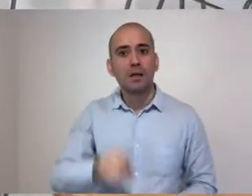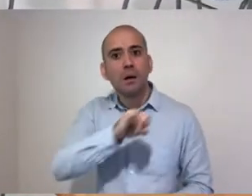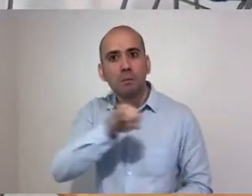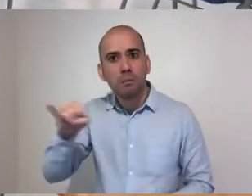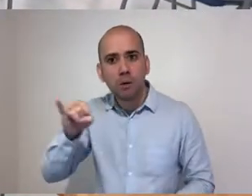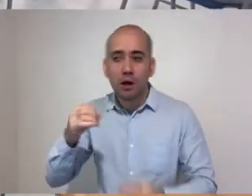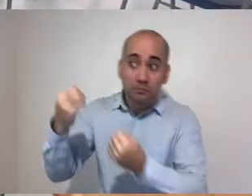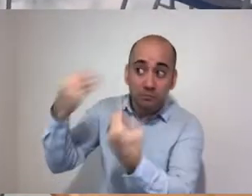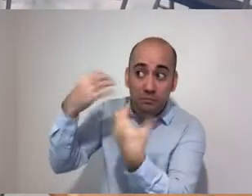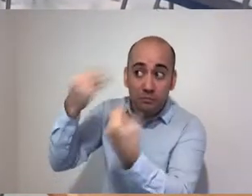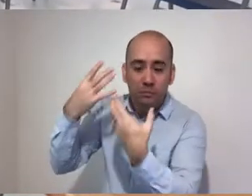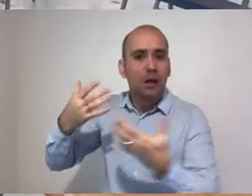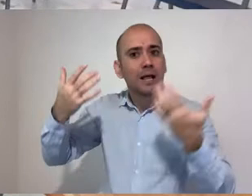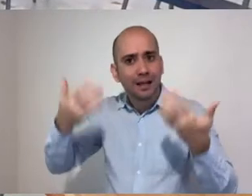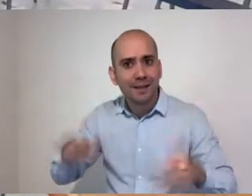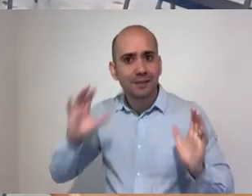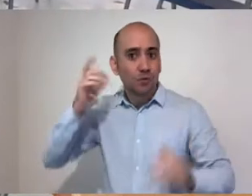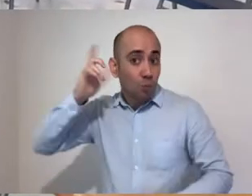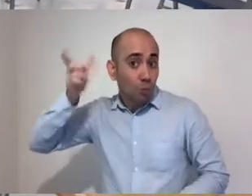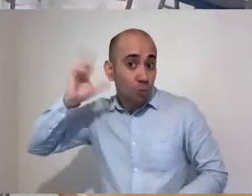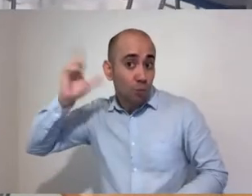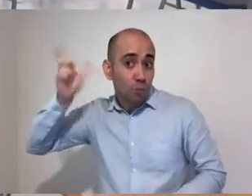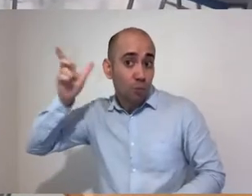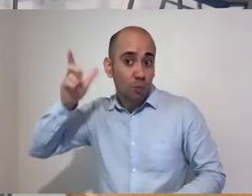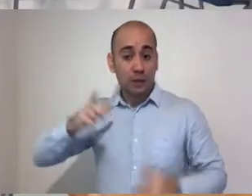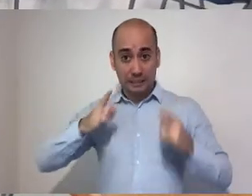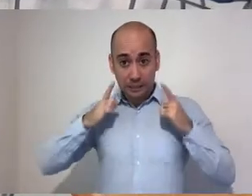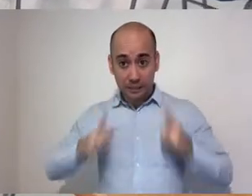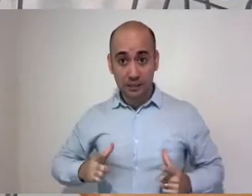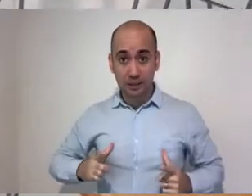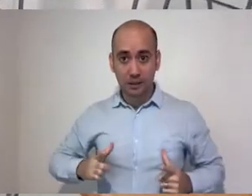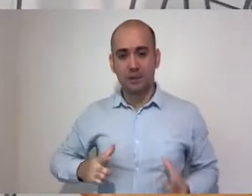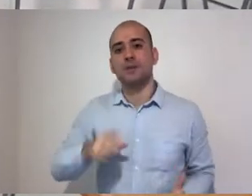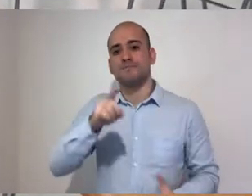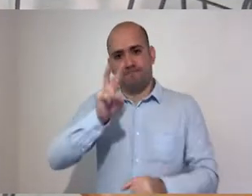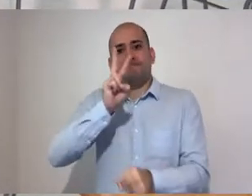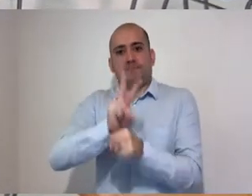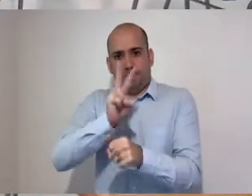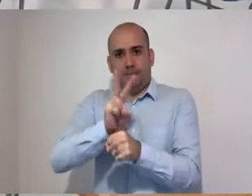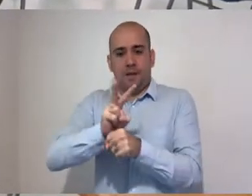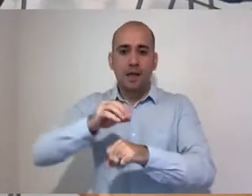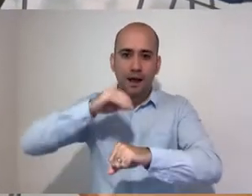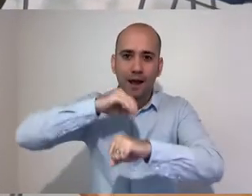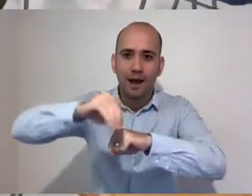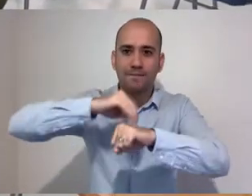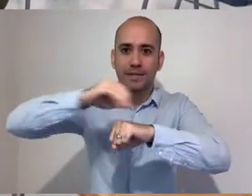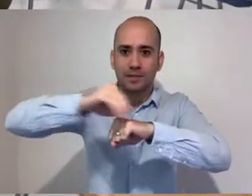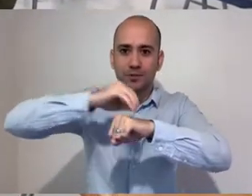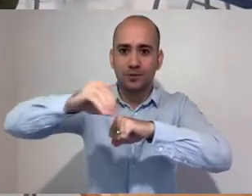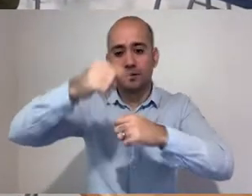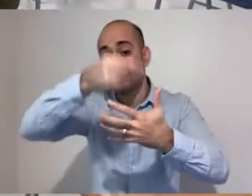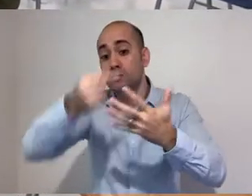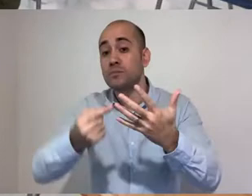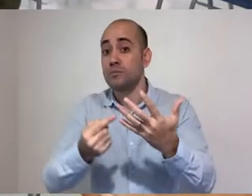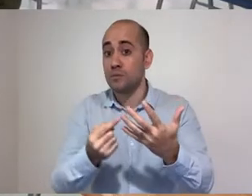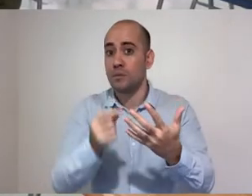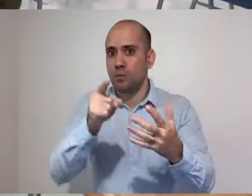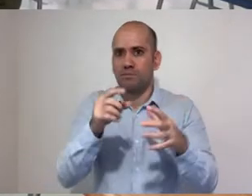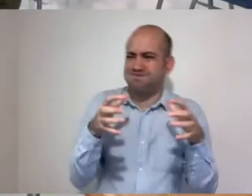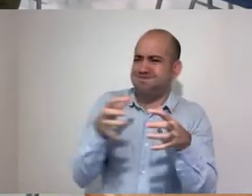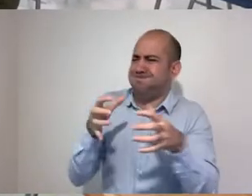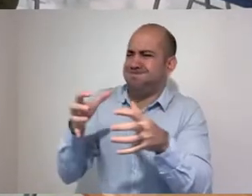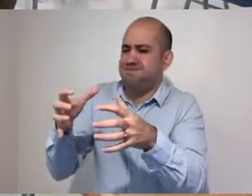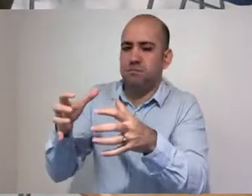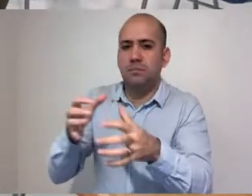Al término del bloque de clase, suena el timbre de recreo y seguirá las instrucciones correspondientes del docente en